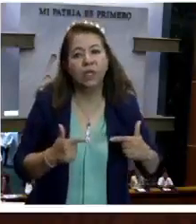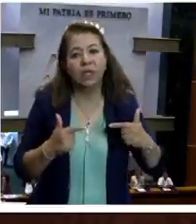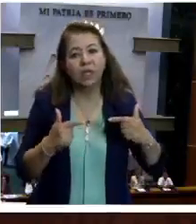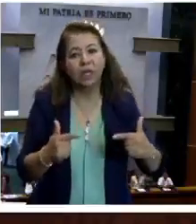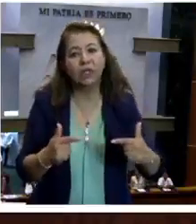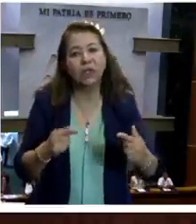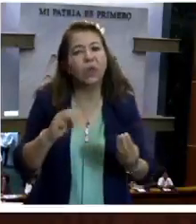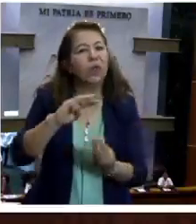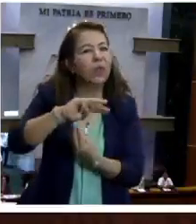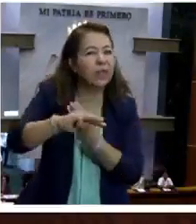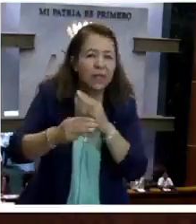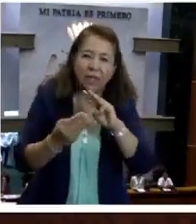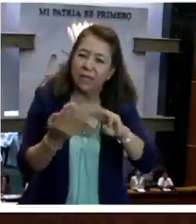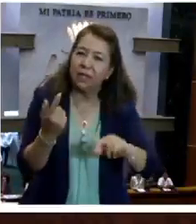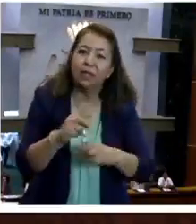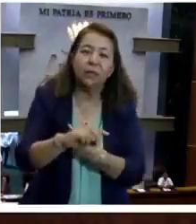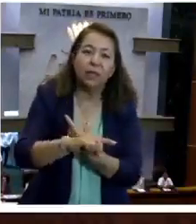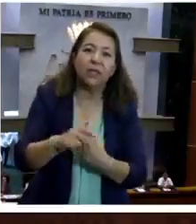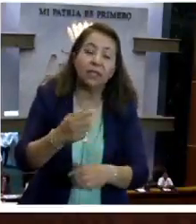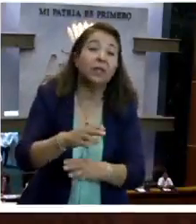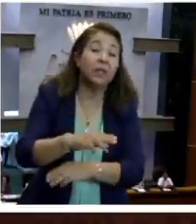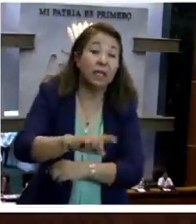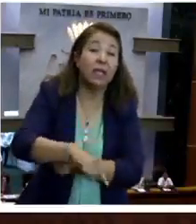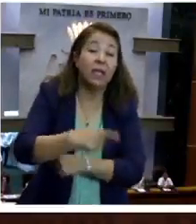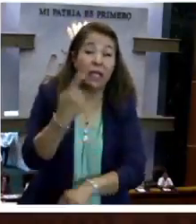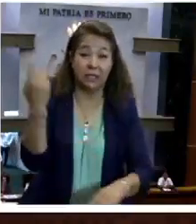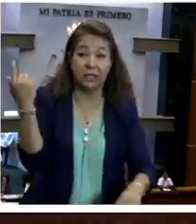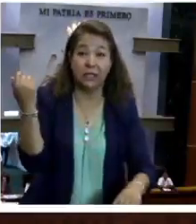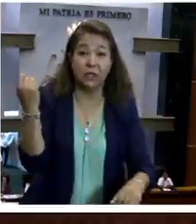éxito, una generación que habrá de servir